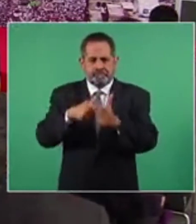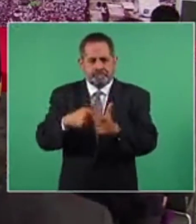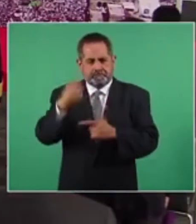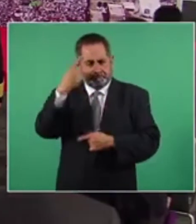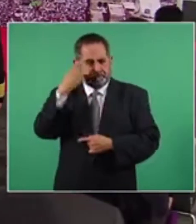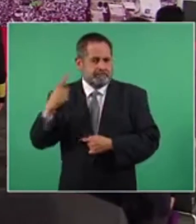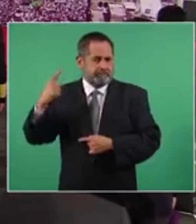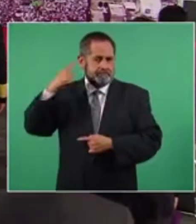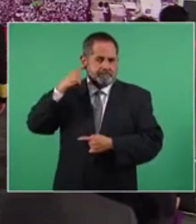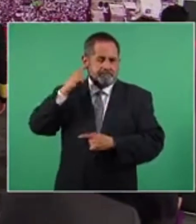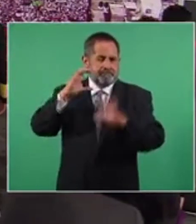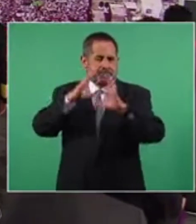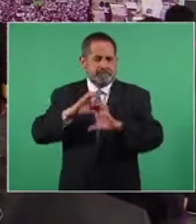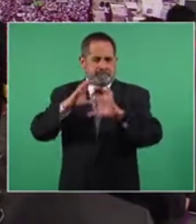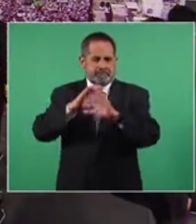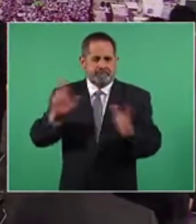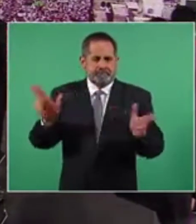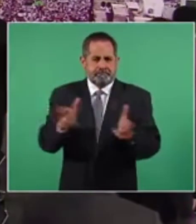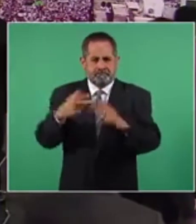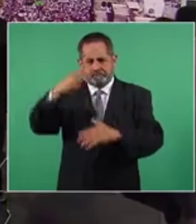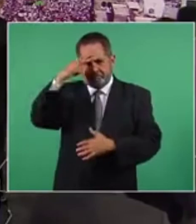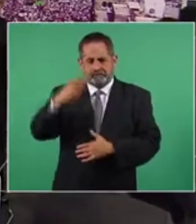entonar nuestro himno nacional.